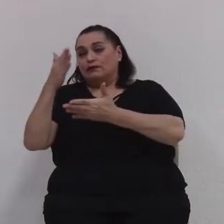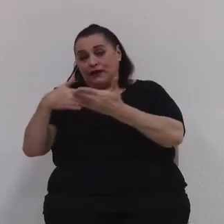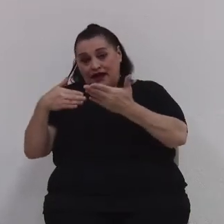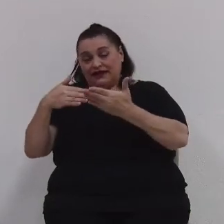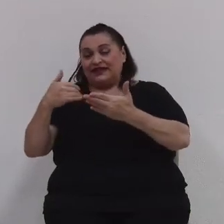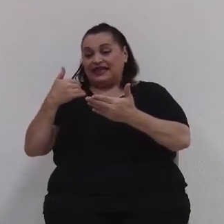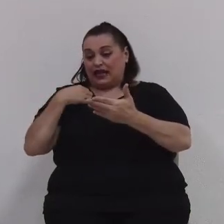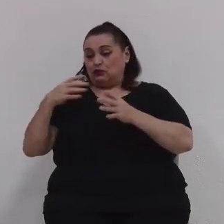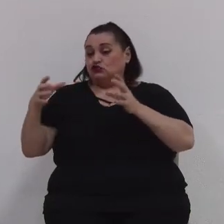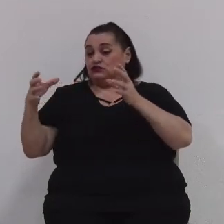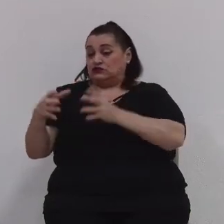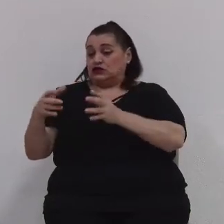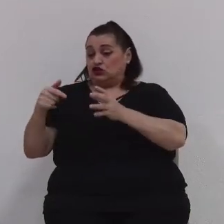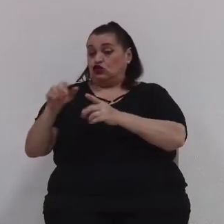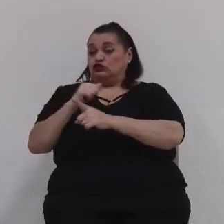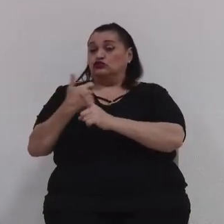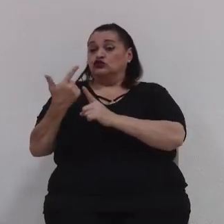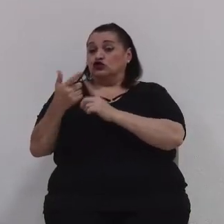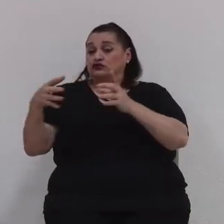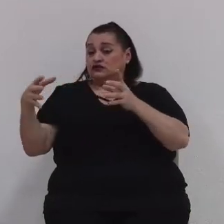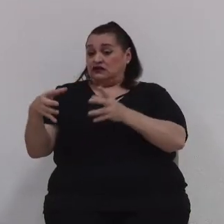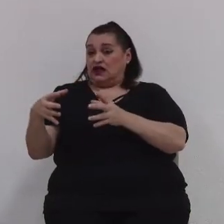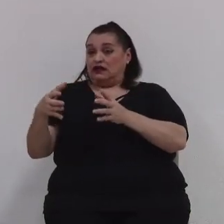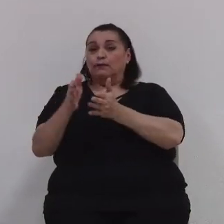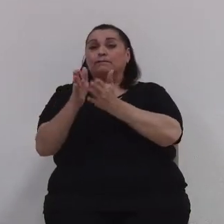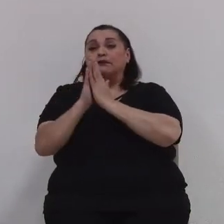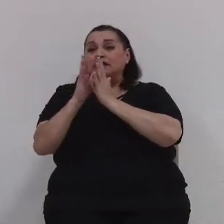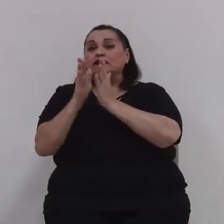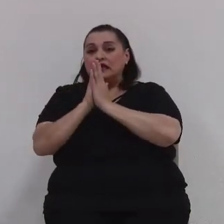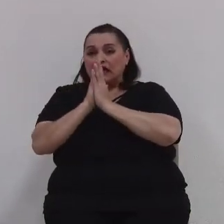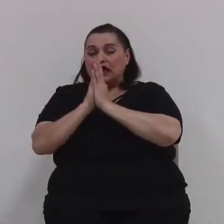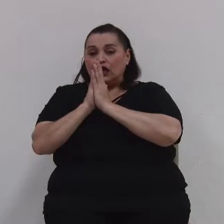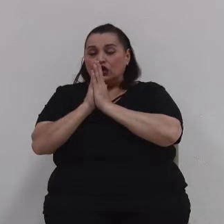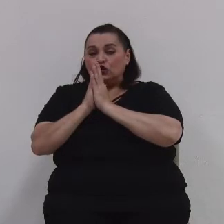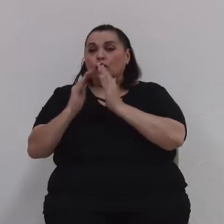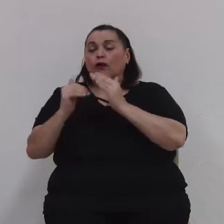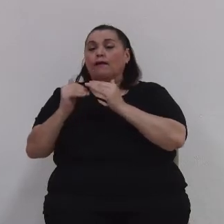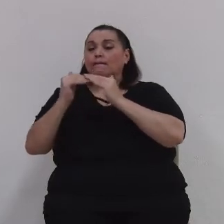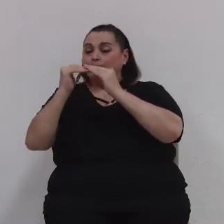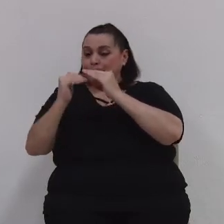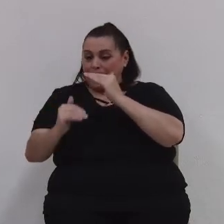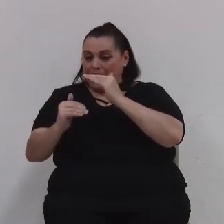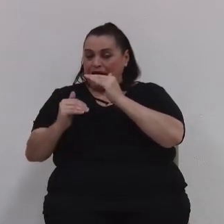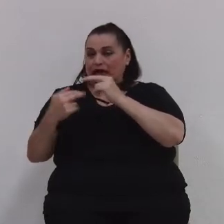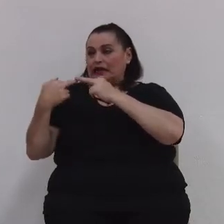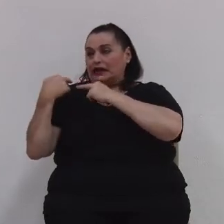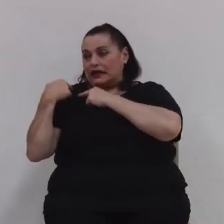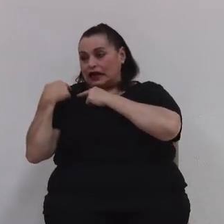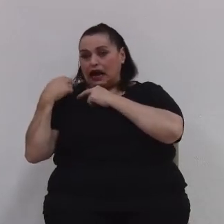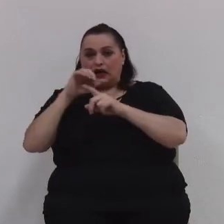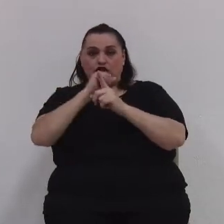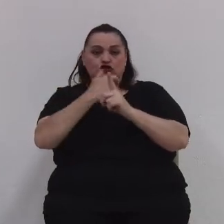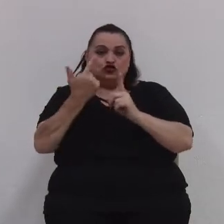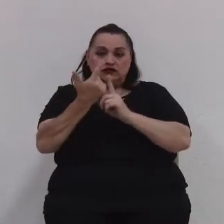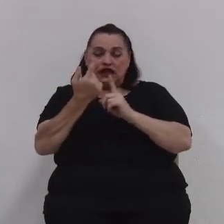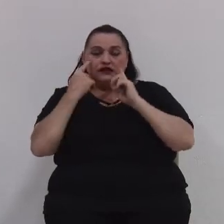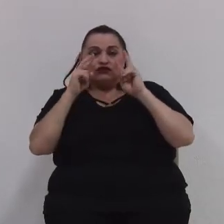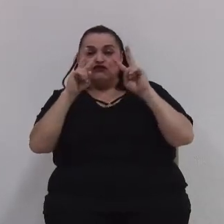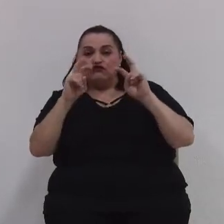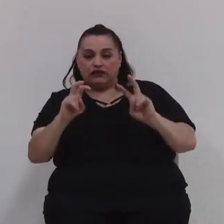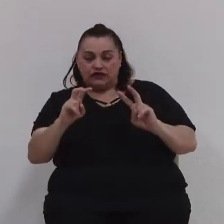un sector de la sociedad solicitando que se bajen las cargas sociales y se revisen